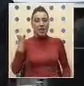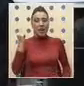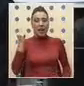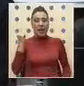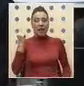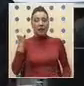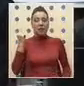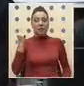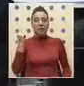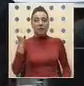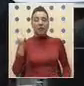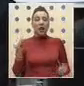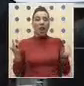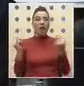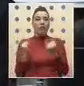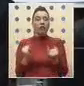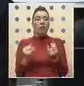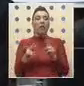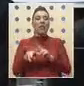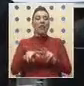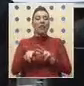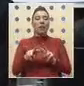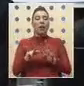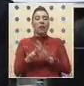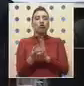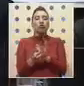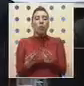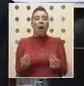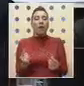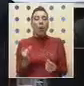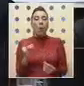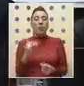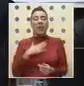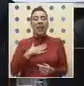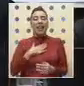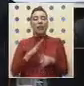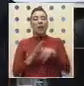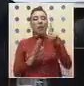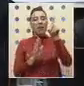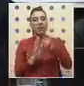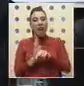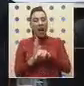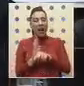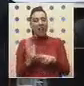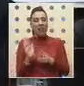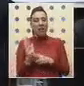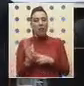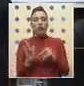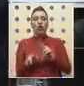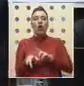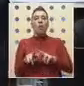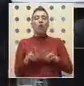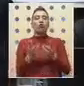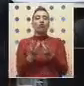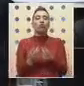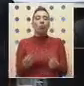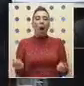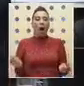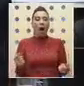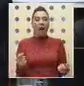del presidente Piñera de los mecanismos de suavización. La UDI le hubiera gustado una rebaja del impuesto, no una suavización